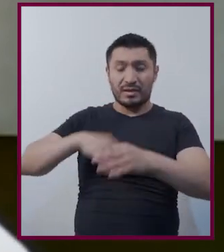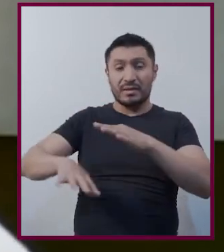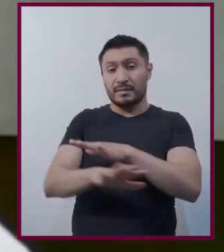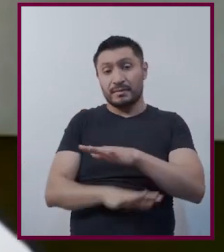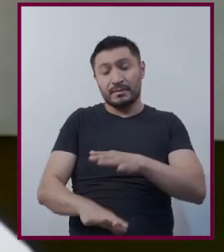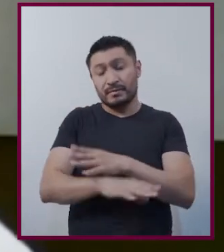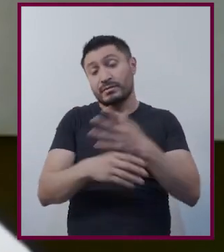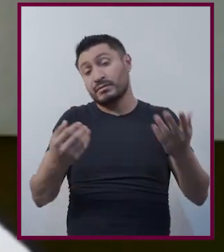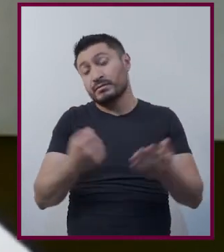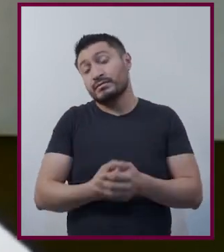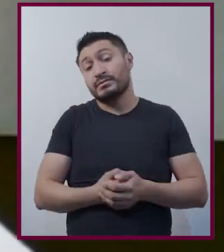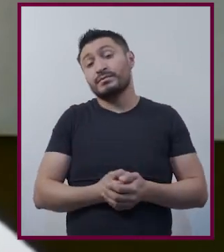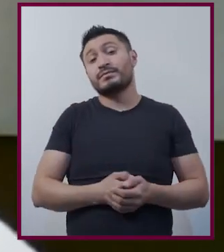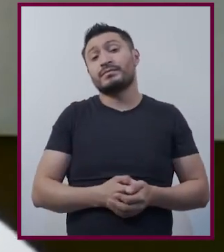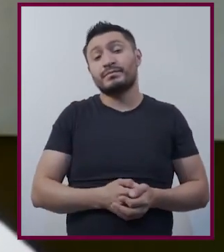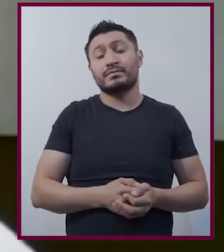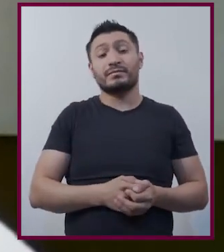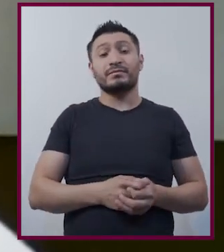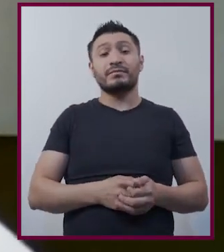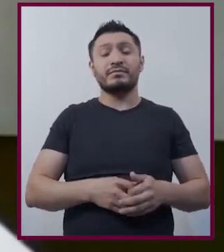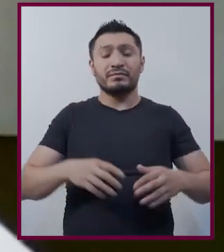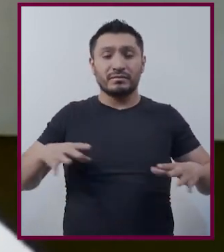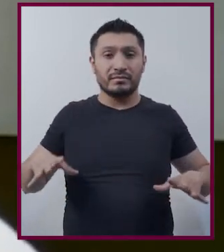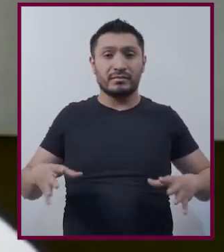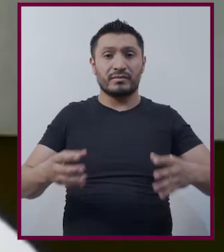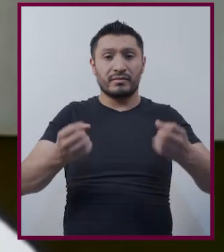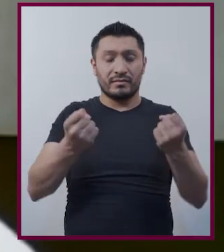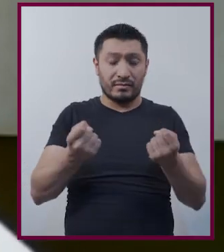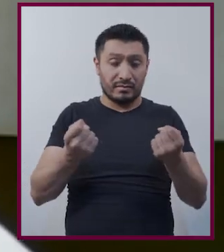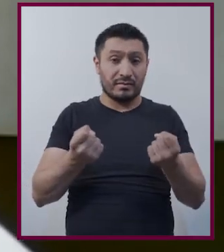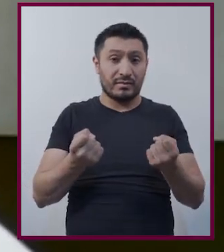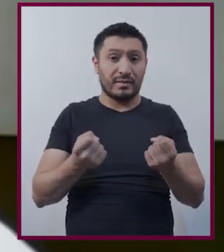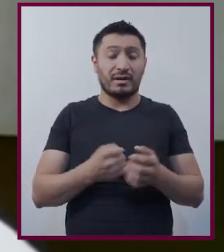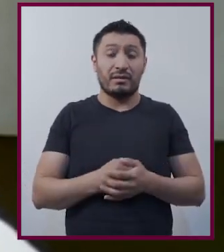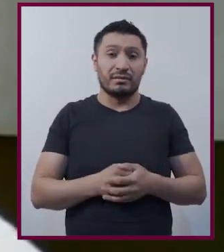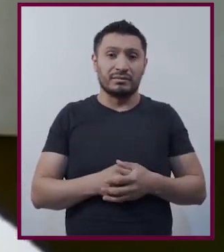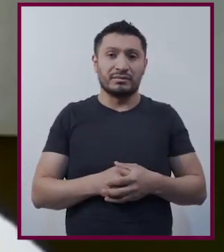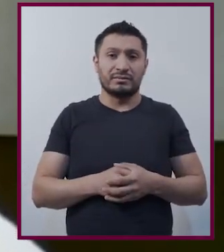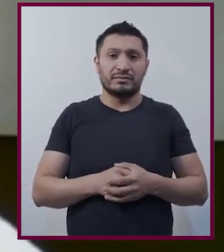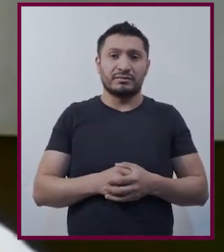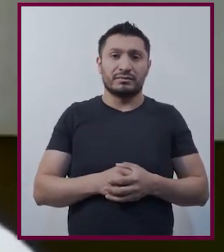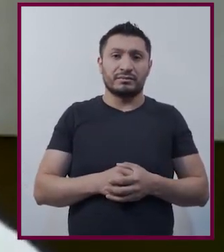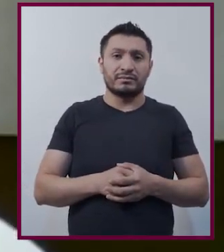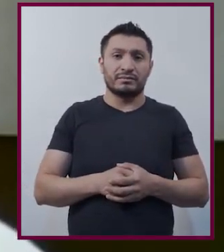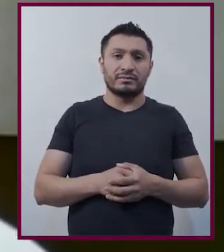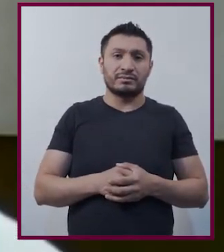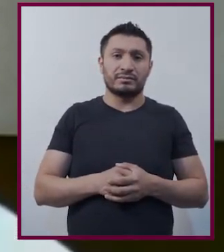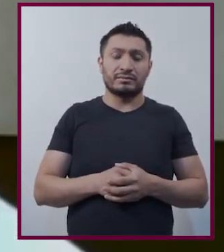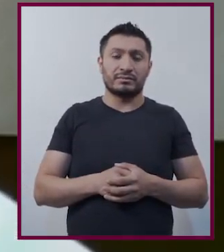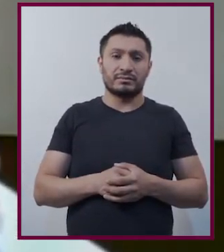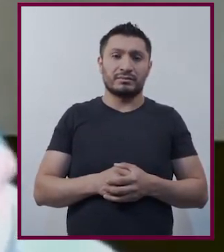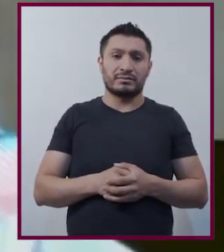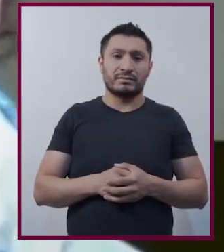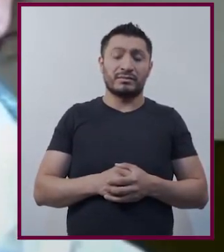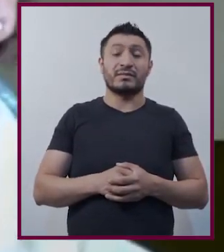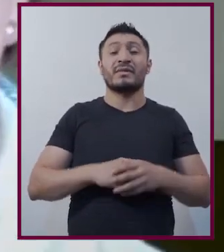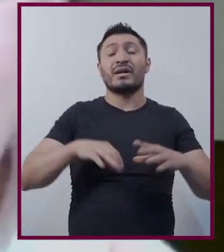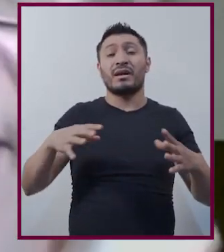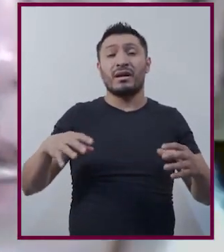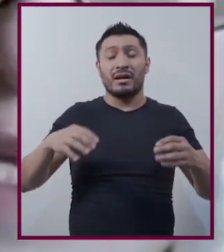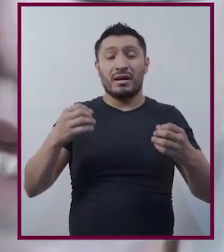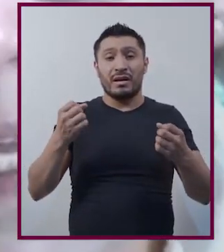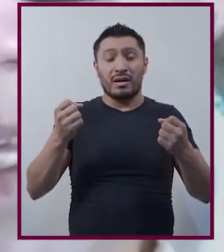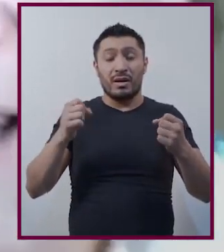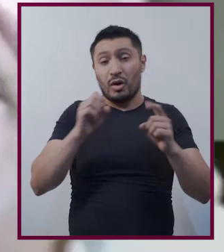tenemos que restituir, obviamente, el tejido social, rehacerlo, y también